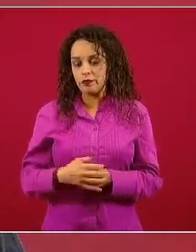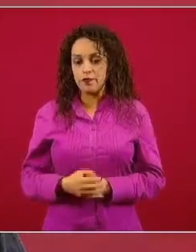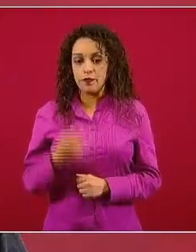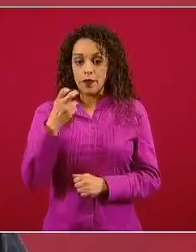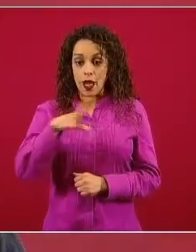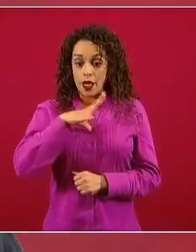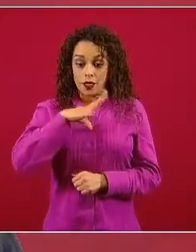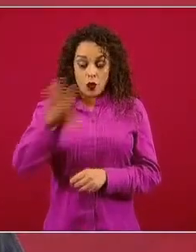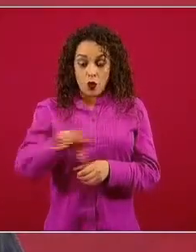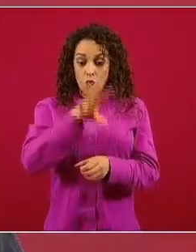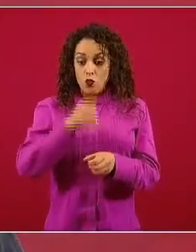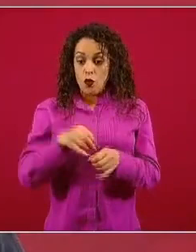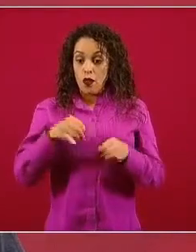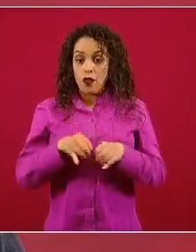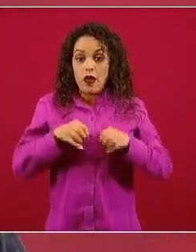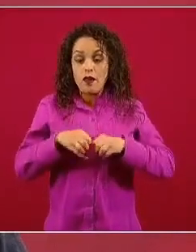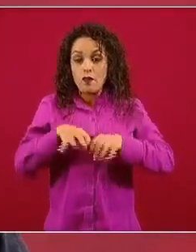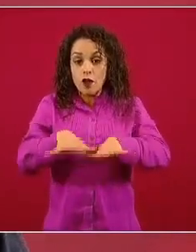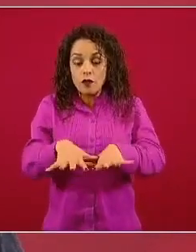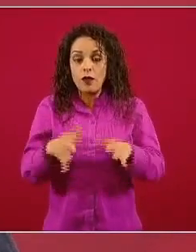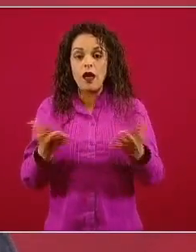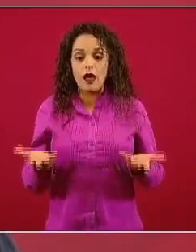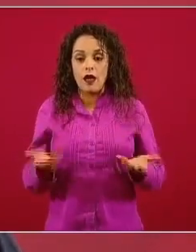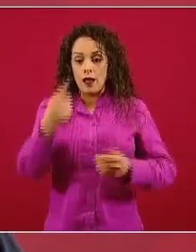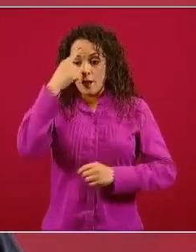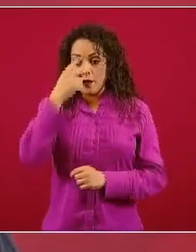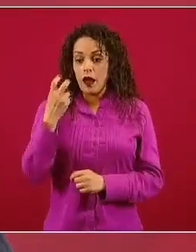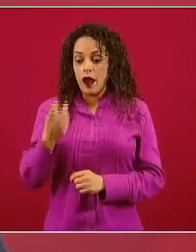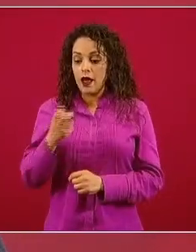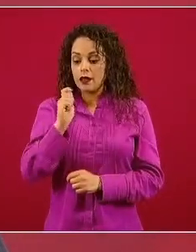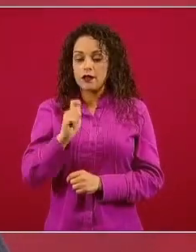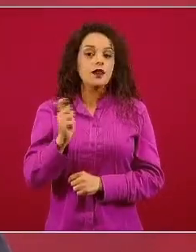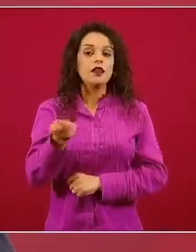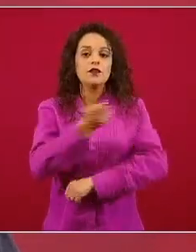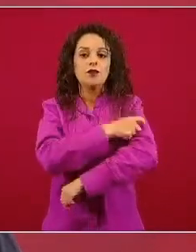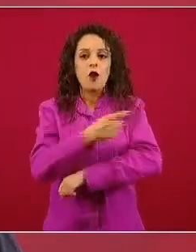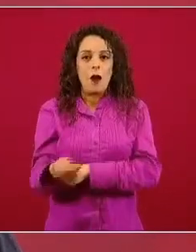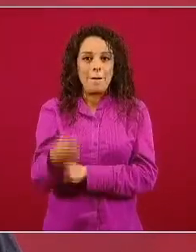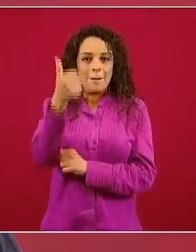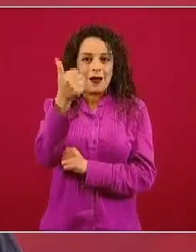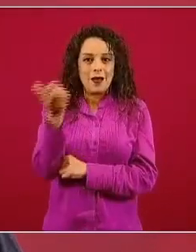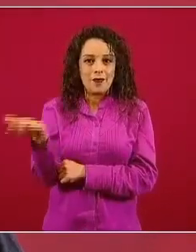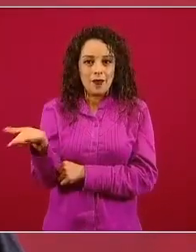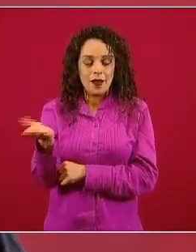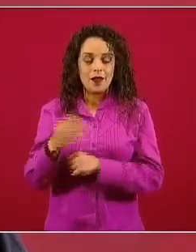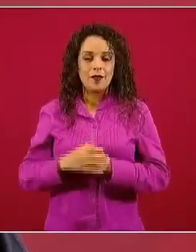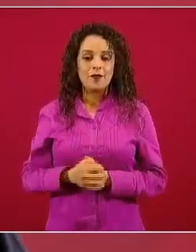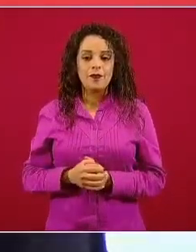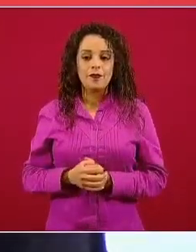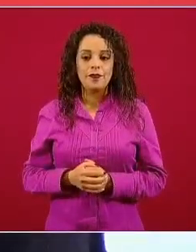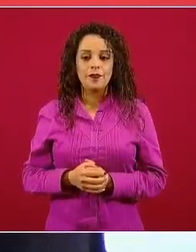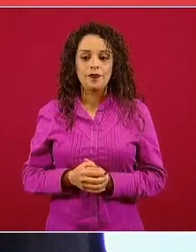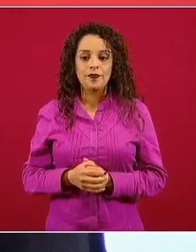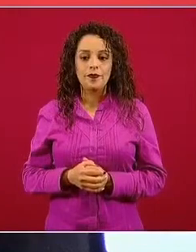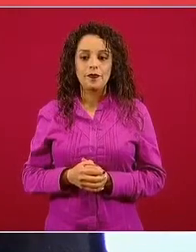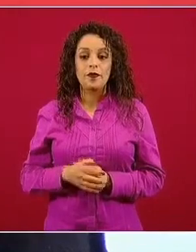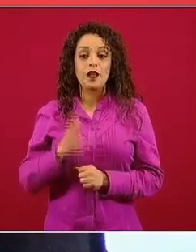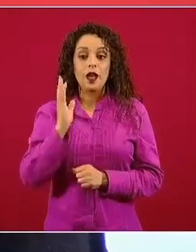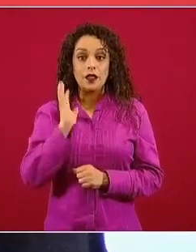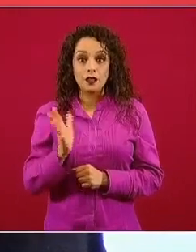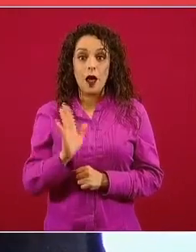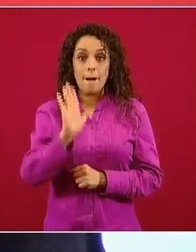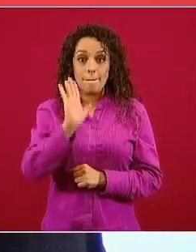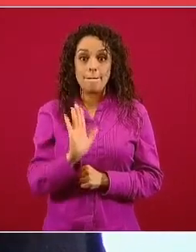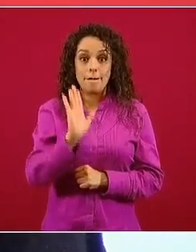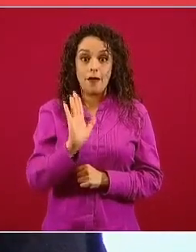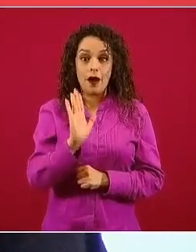esta información, que para efectos precisamente de esta primera vacuna, que es la que potencialmente está prácticamente ya a puertas,